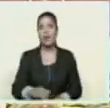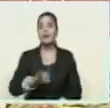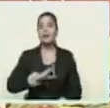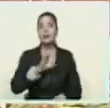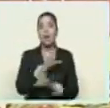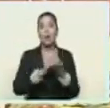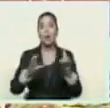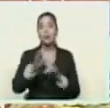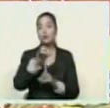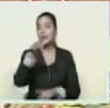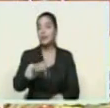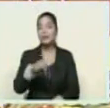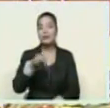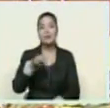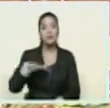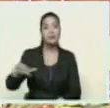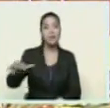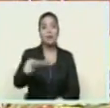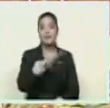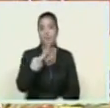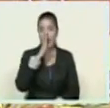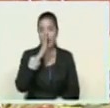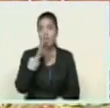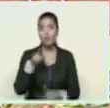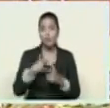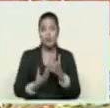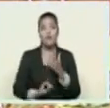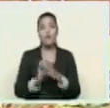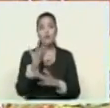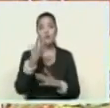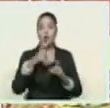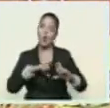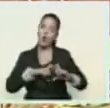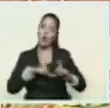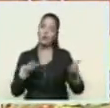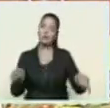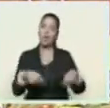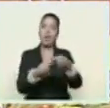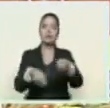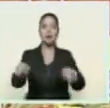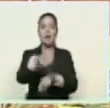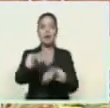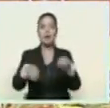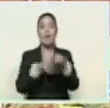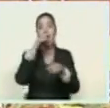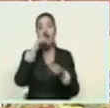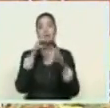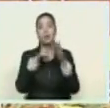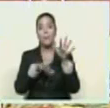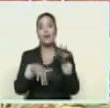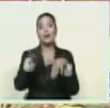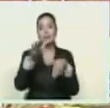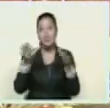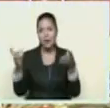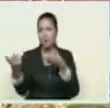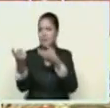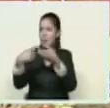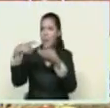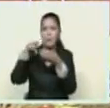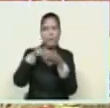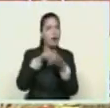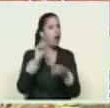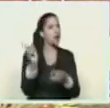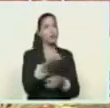la identidad cultural enano por eso fundé corazón llanero en el año 2015 para agrupar a